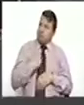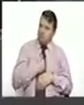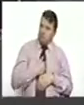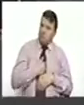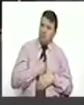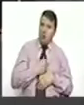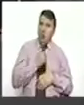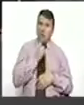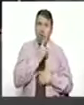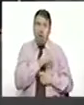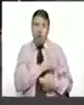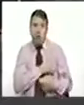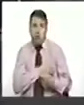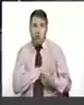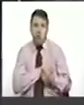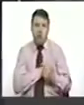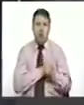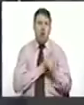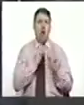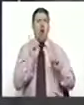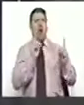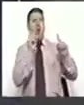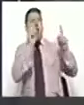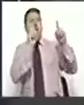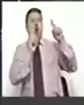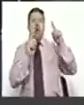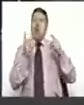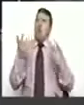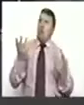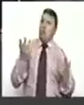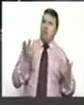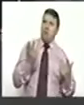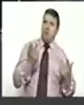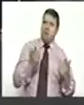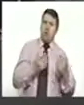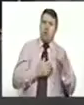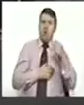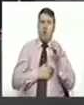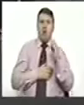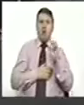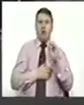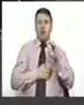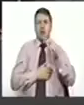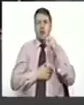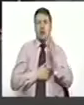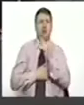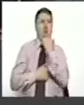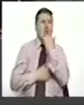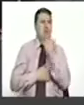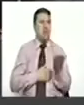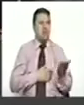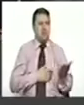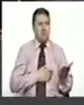el soborno con 1000 justificaciones por parte de Odebrecht para el tema de